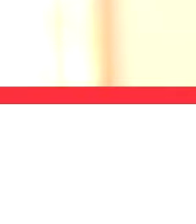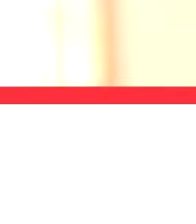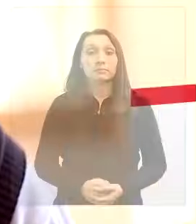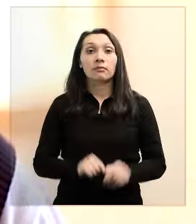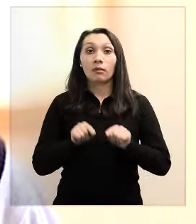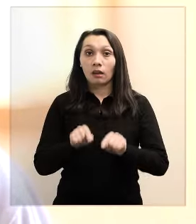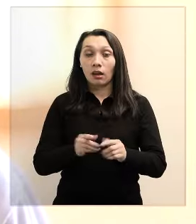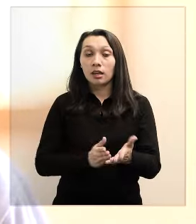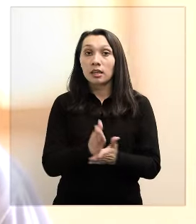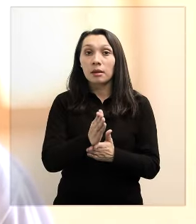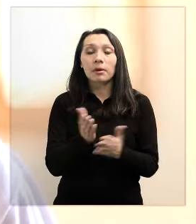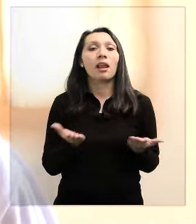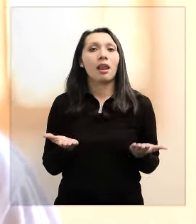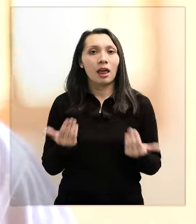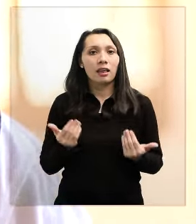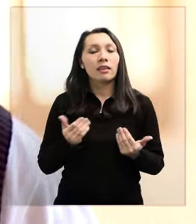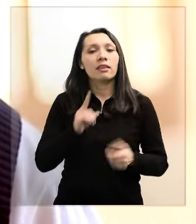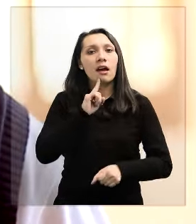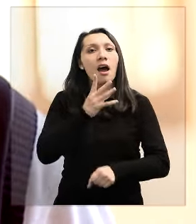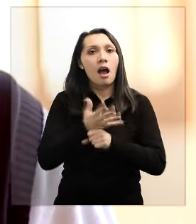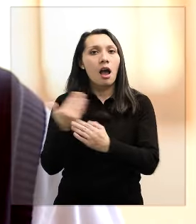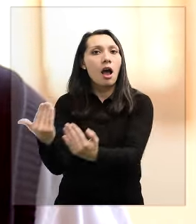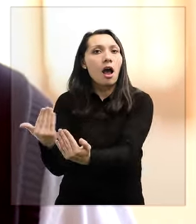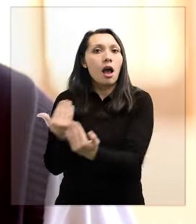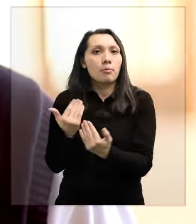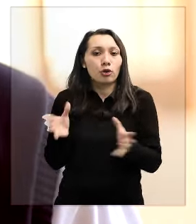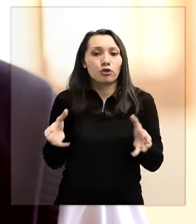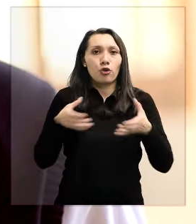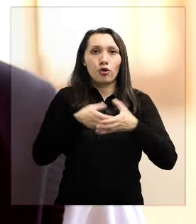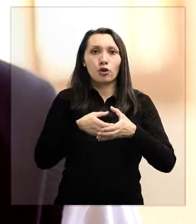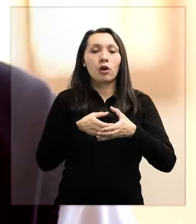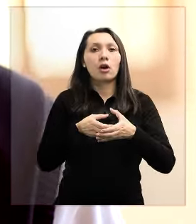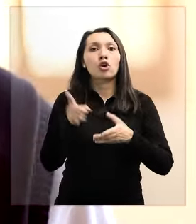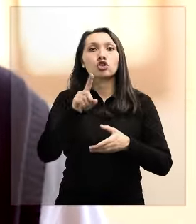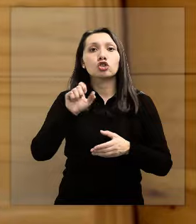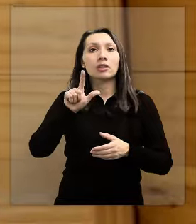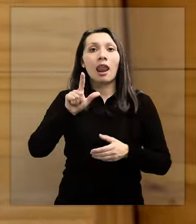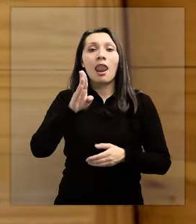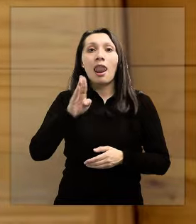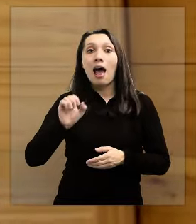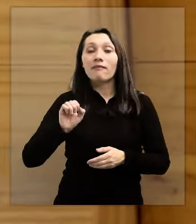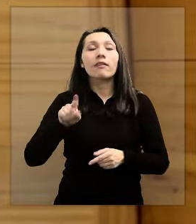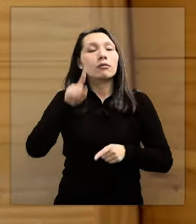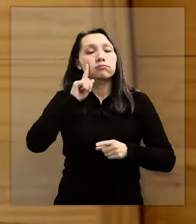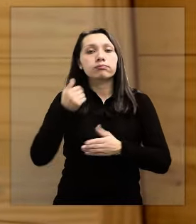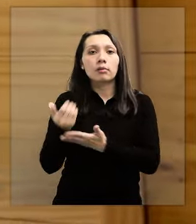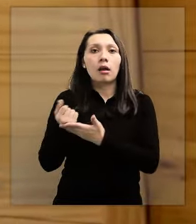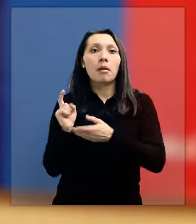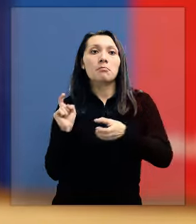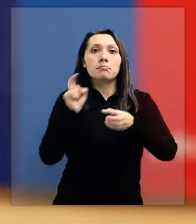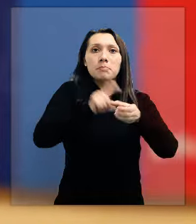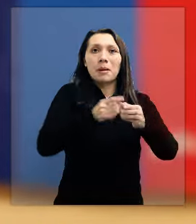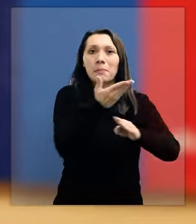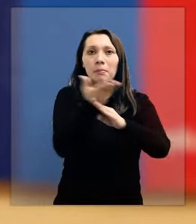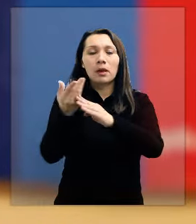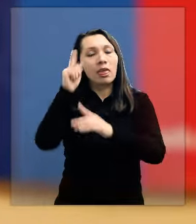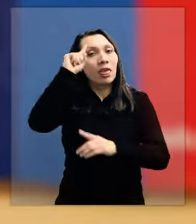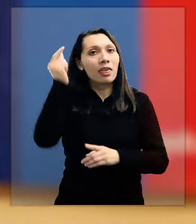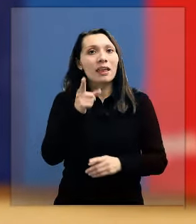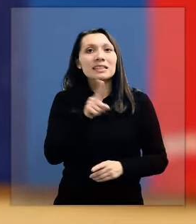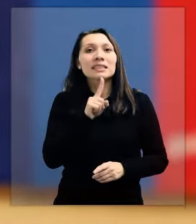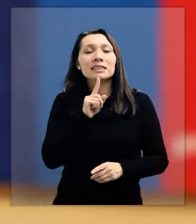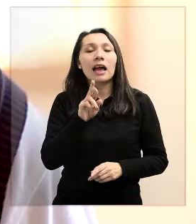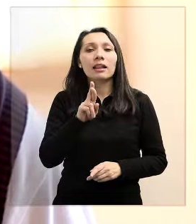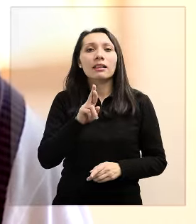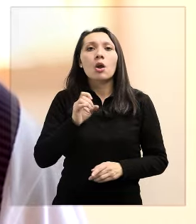Y de ahí surge la necesidad de contar con el apoyo como organizaciones como Social Lab, que nos orientaron a postular a distintas iniciativas como Startup